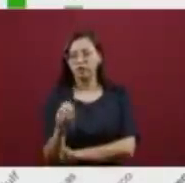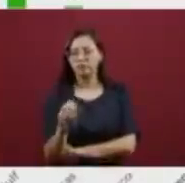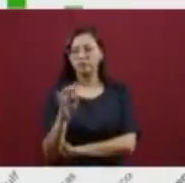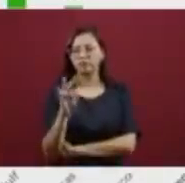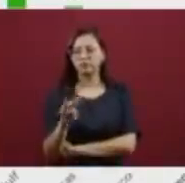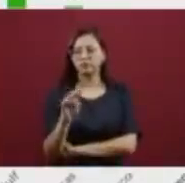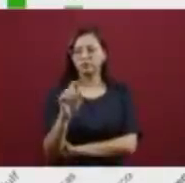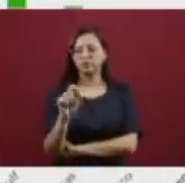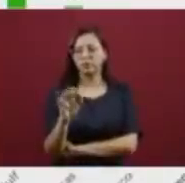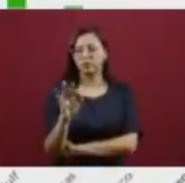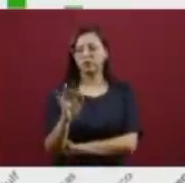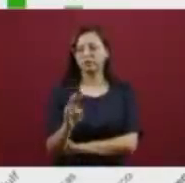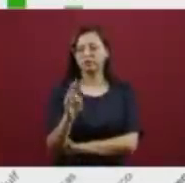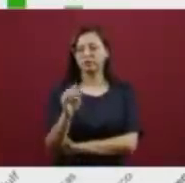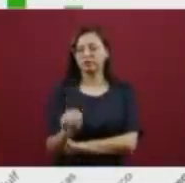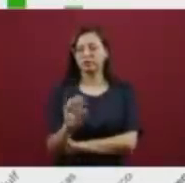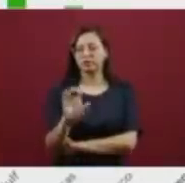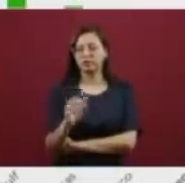19.49, Chevron